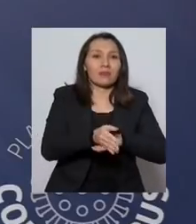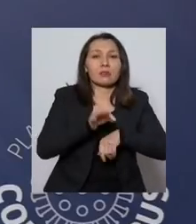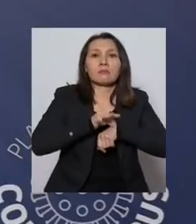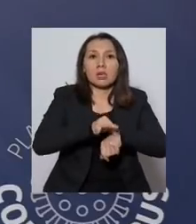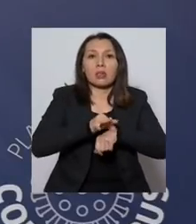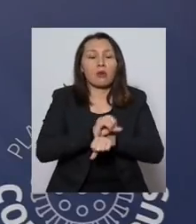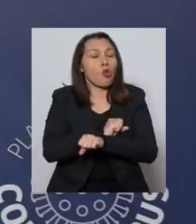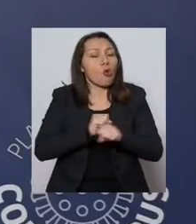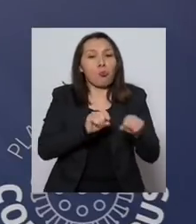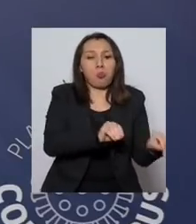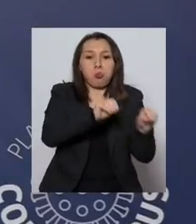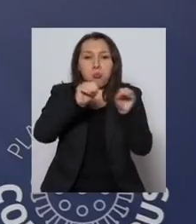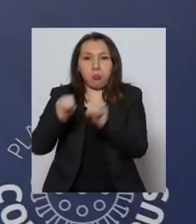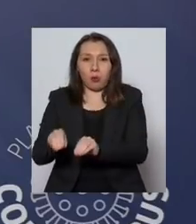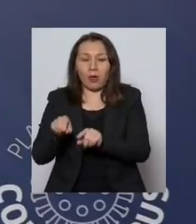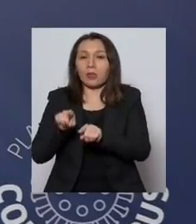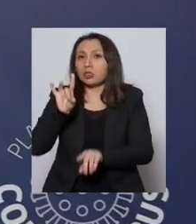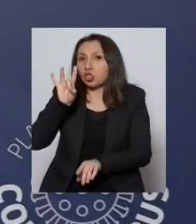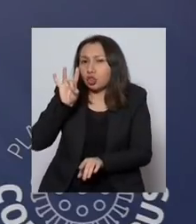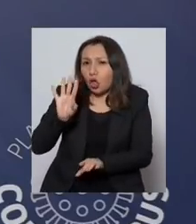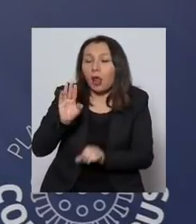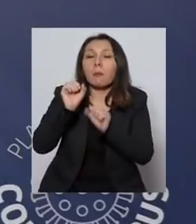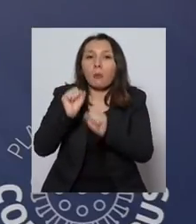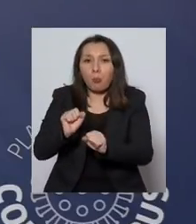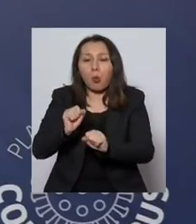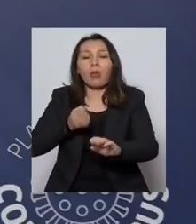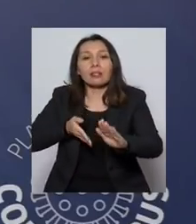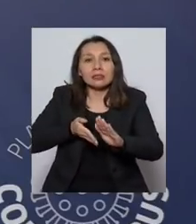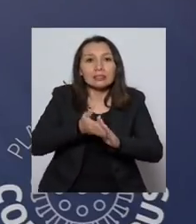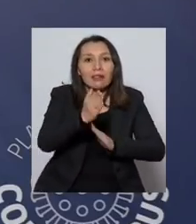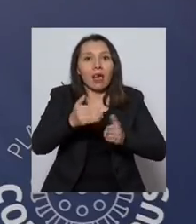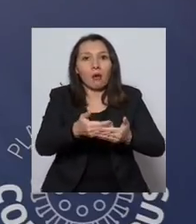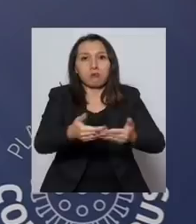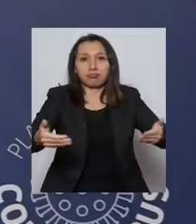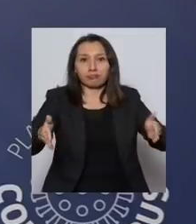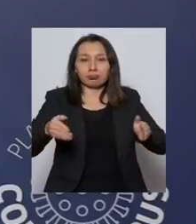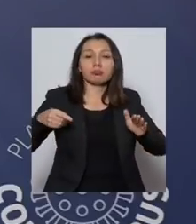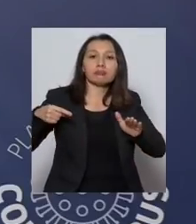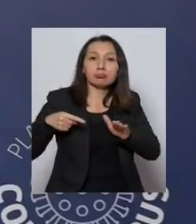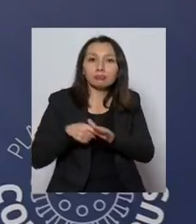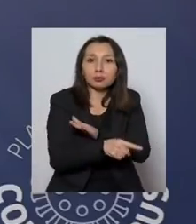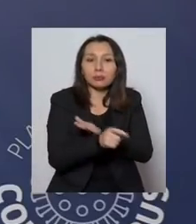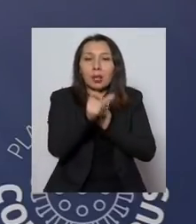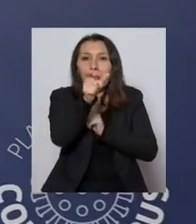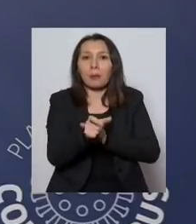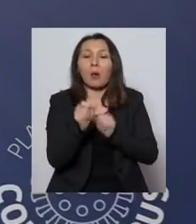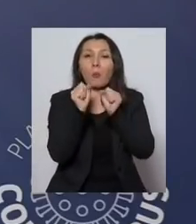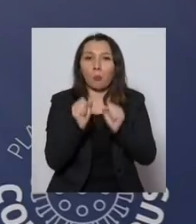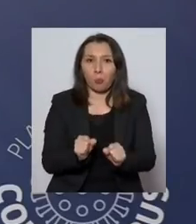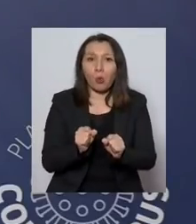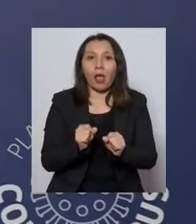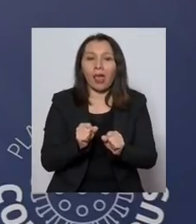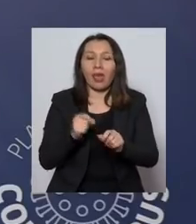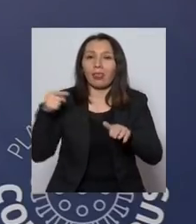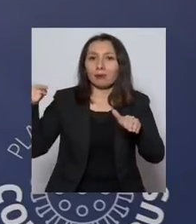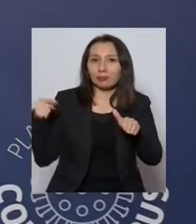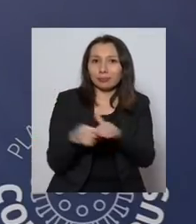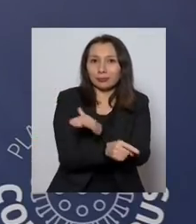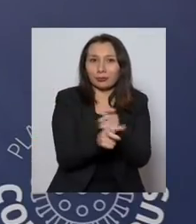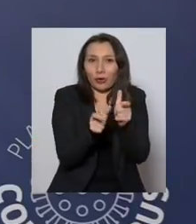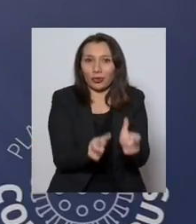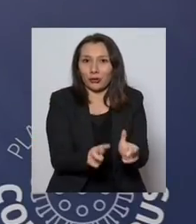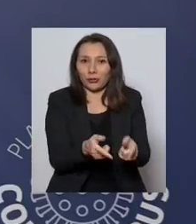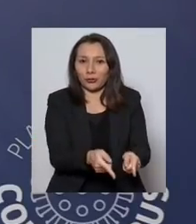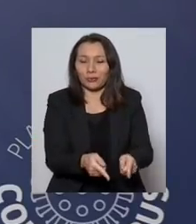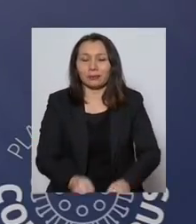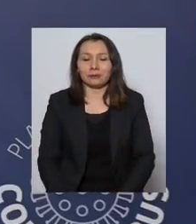es impostergable. Son las únicas 2 causales por las cuales una persona puede atravesar un cordón